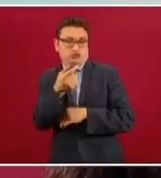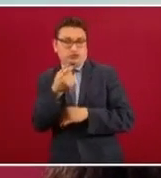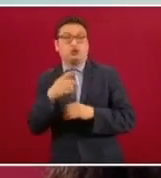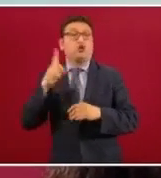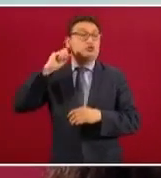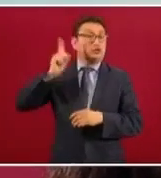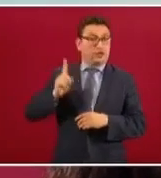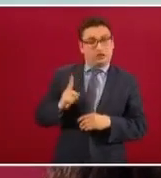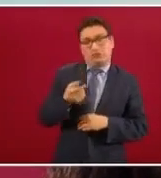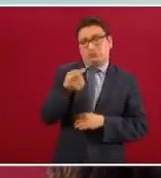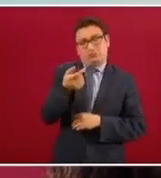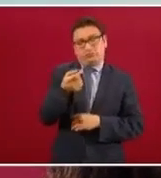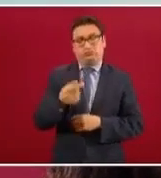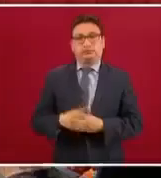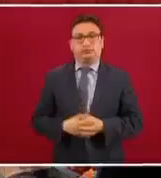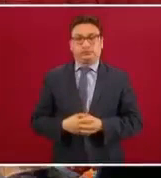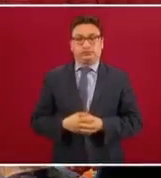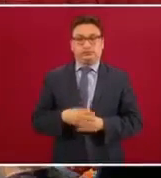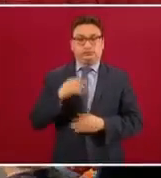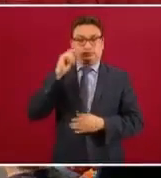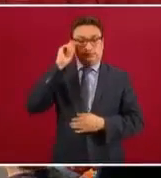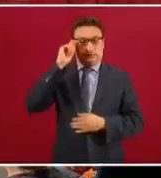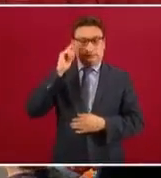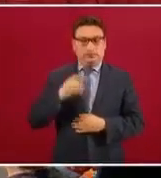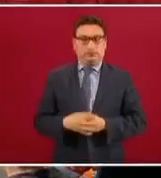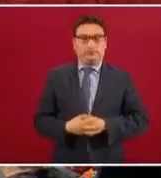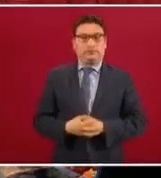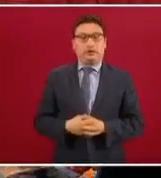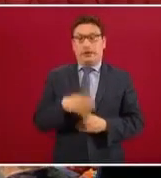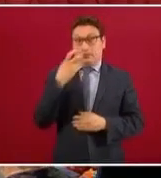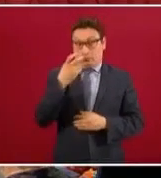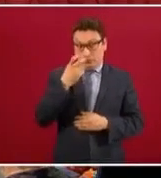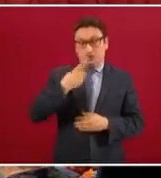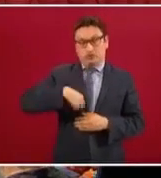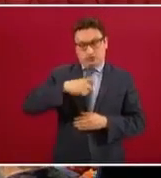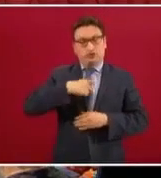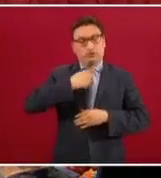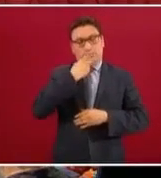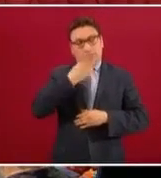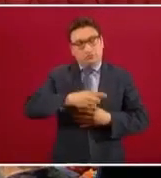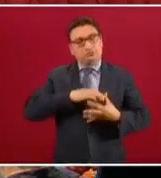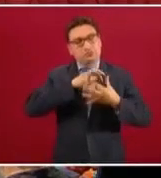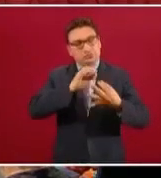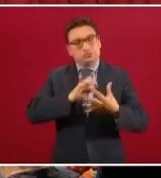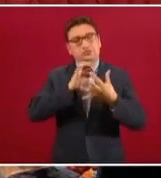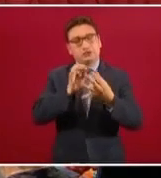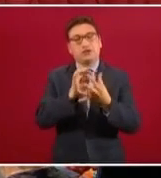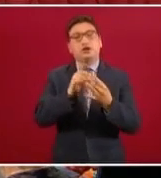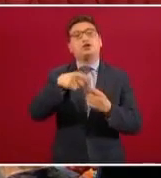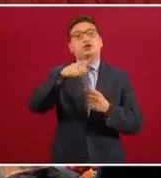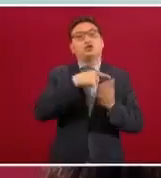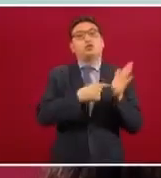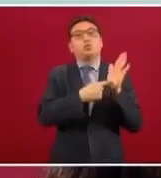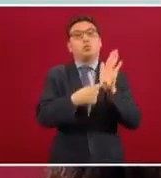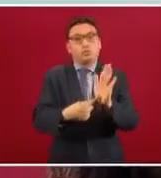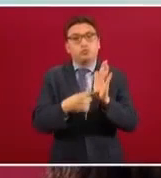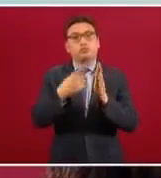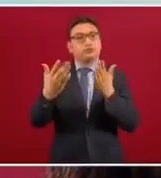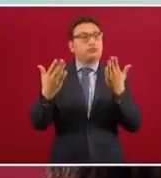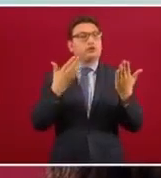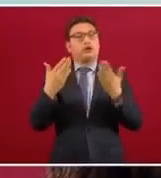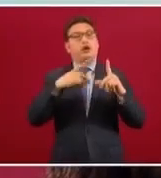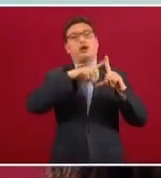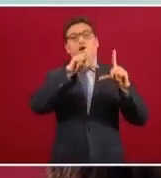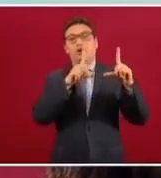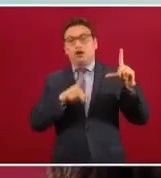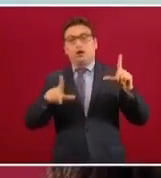es aún más pequeña. ¿Sí? Entonces, esto lo vamos a ir comentando para ir mostrando cómo el virus se